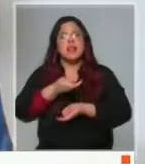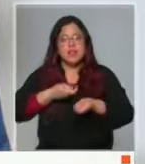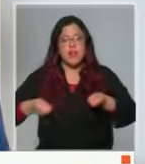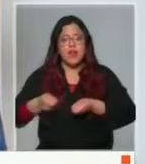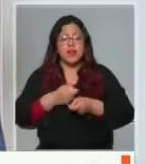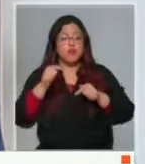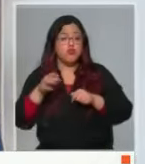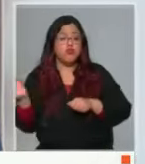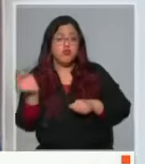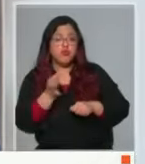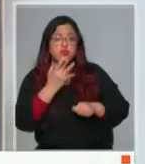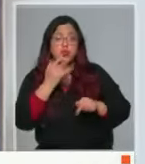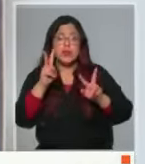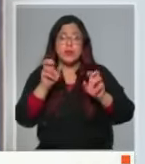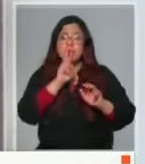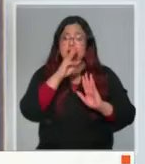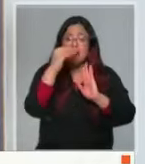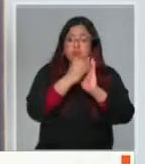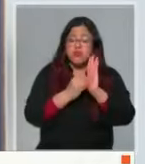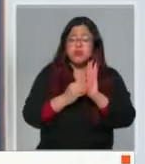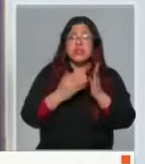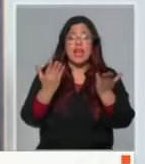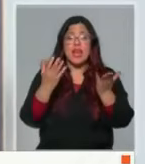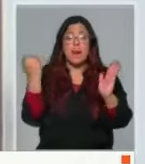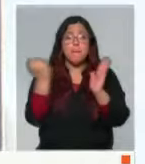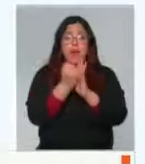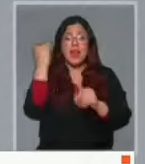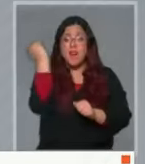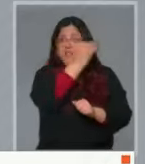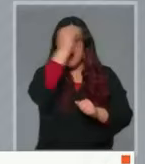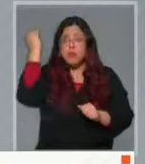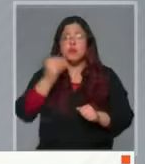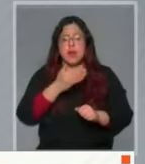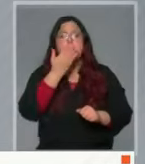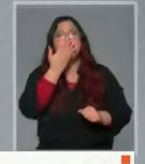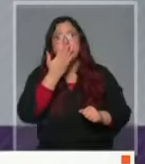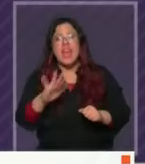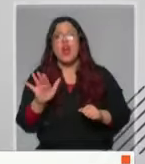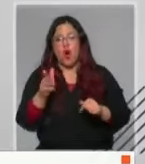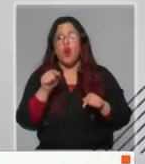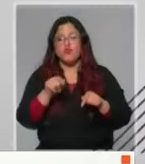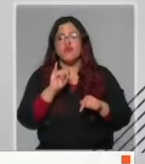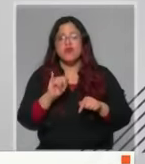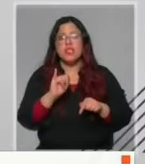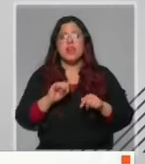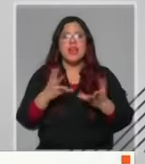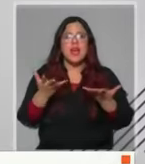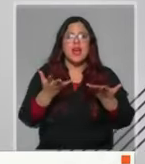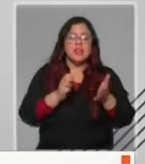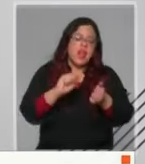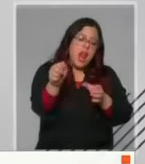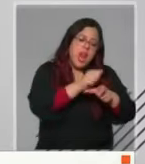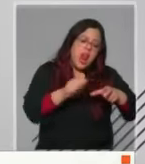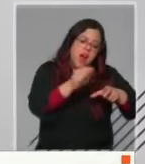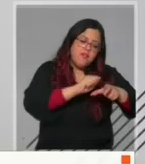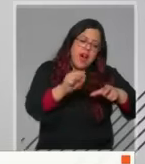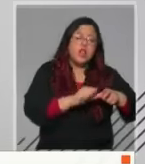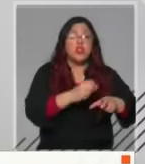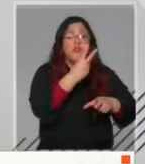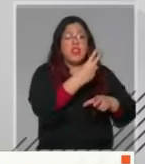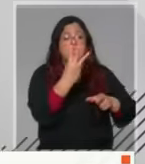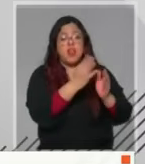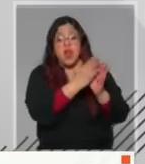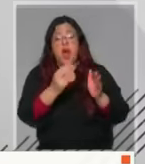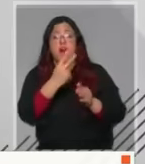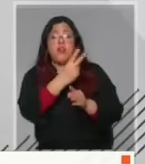dice porque entre los resultados, las marcas reconocidas lograron un mejor desempeño, lavando entre 23 y 27 platos. Sin